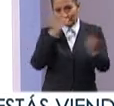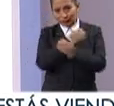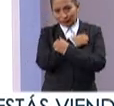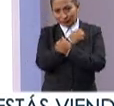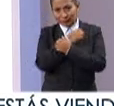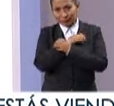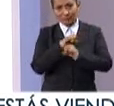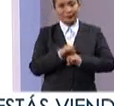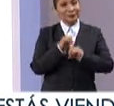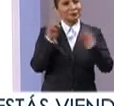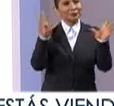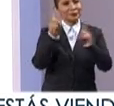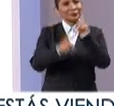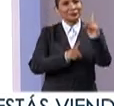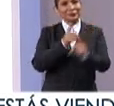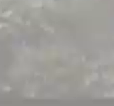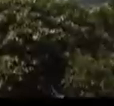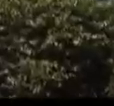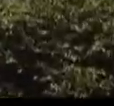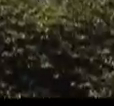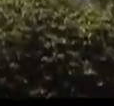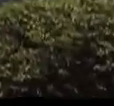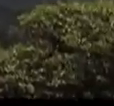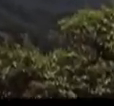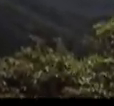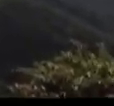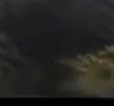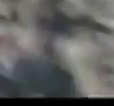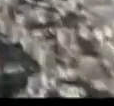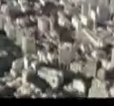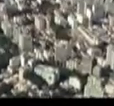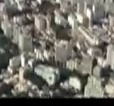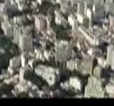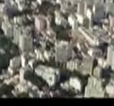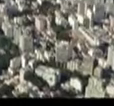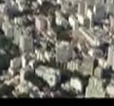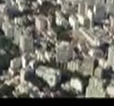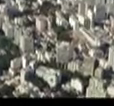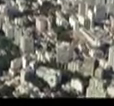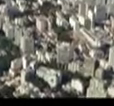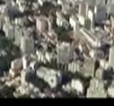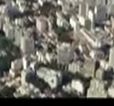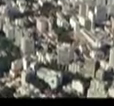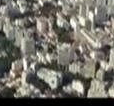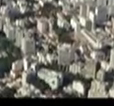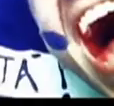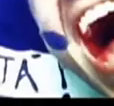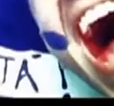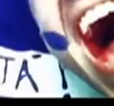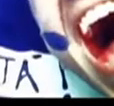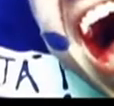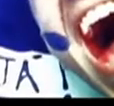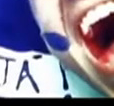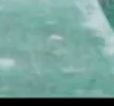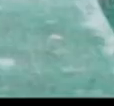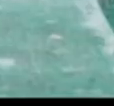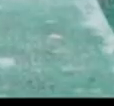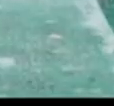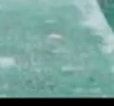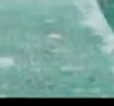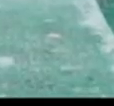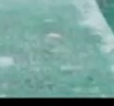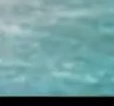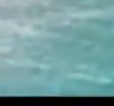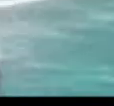y por supuesto deportiva para entender la cultura brasileña es imprescindible adentrarnos en el mundo del fútbol no